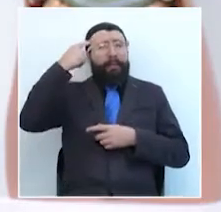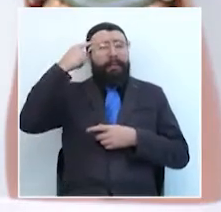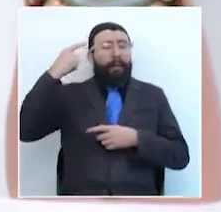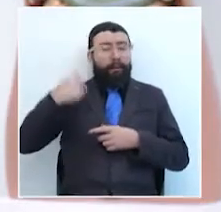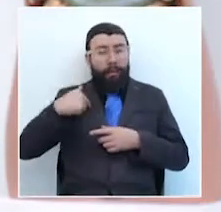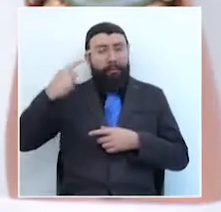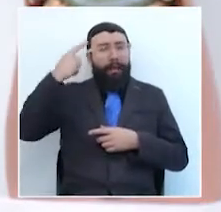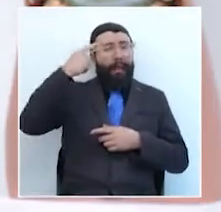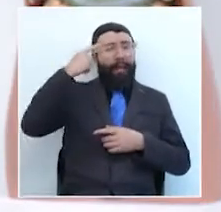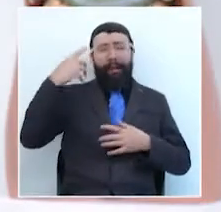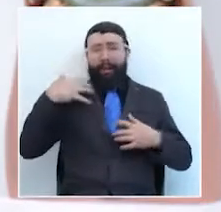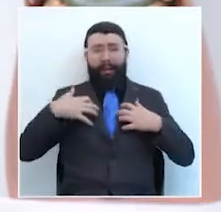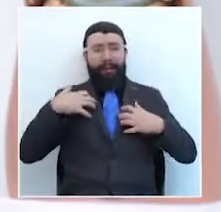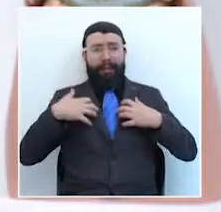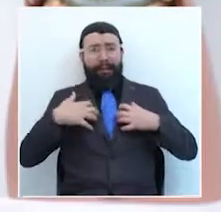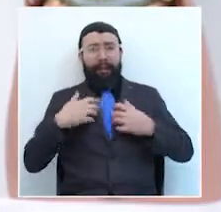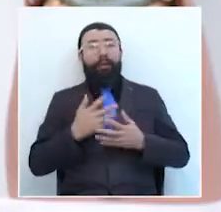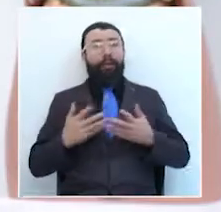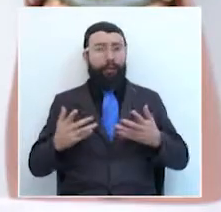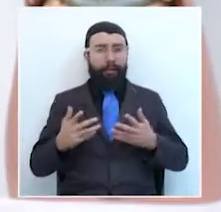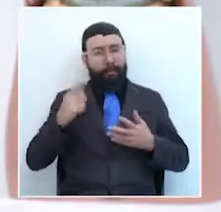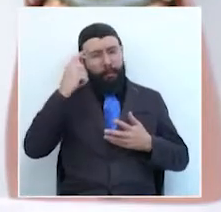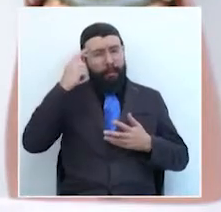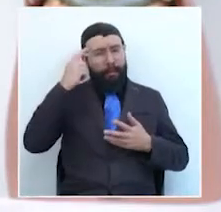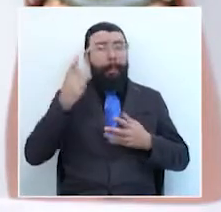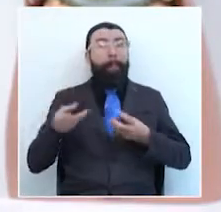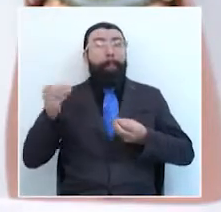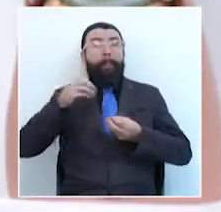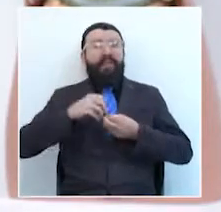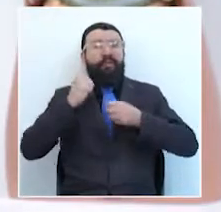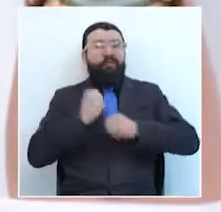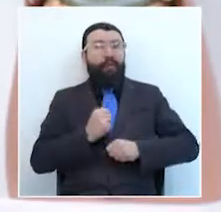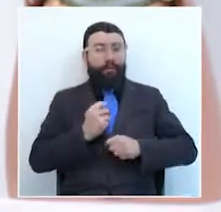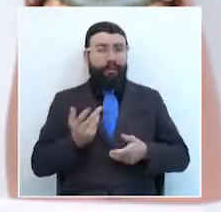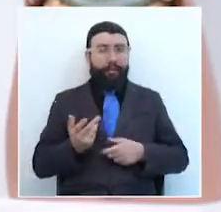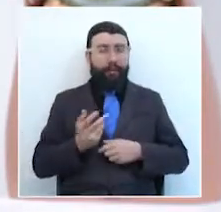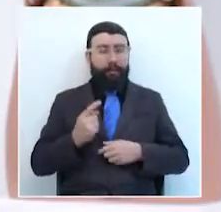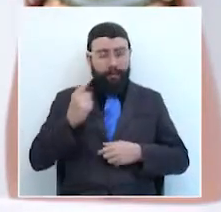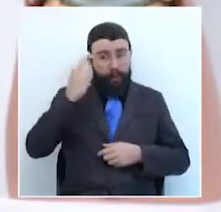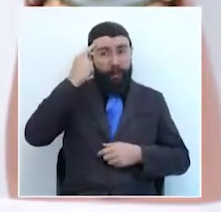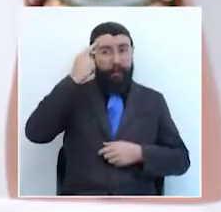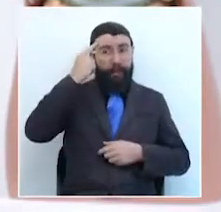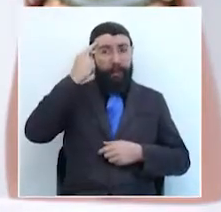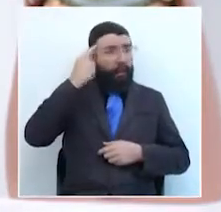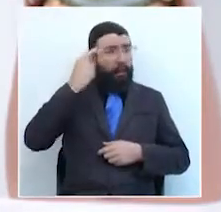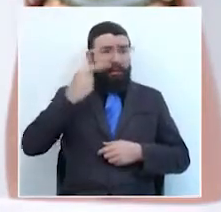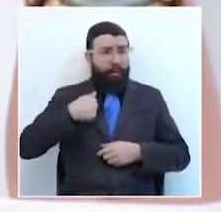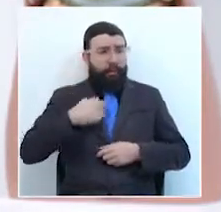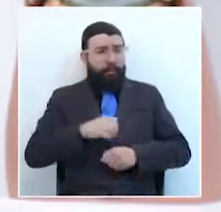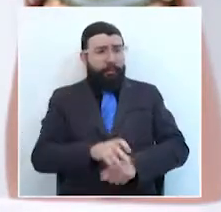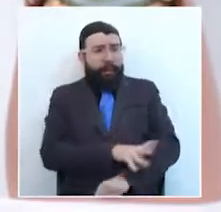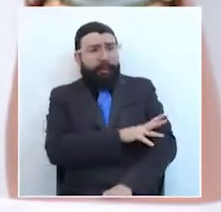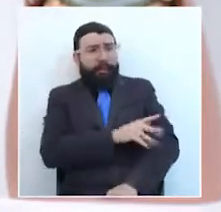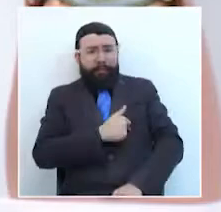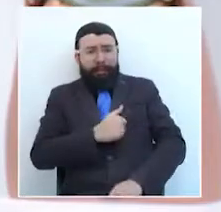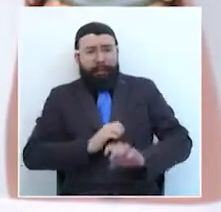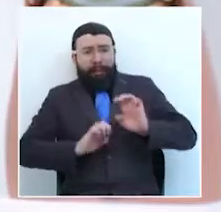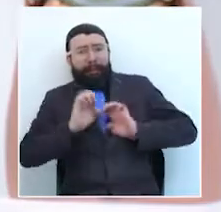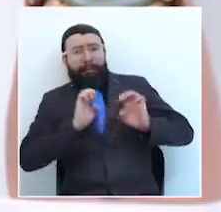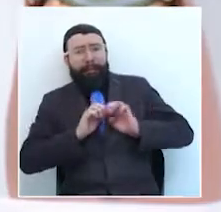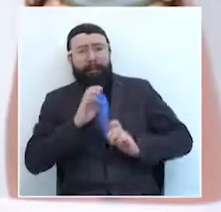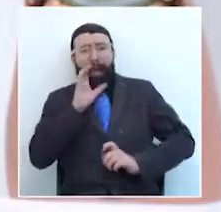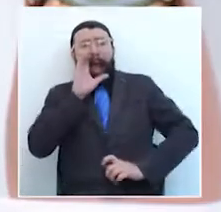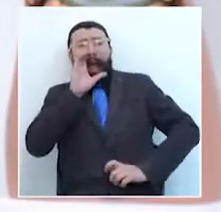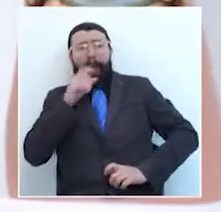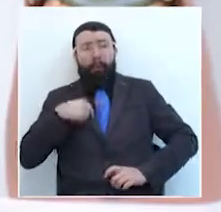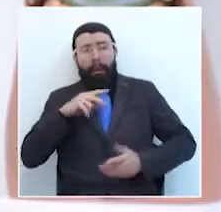pensamiento si pensamos y generamos emociones reacciones y esas